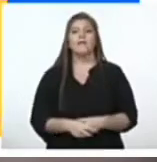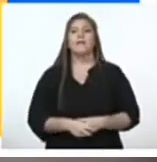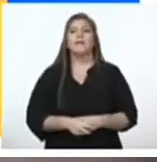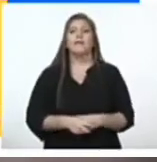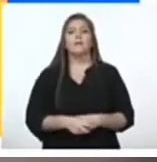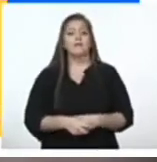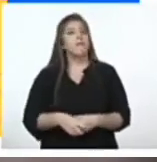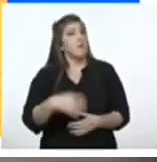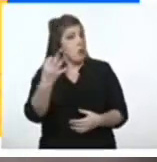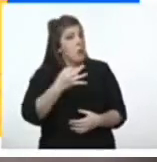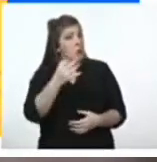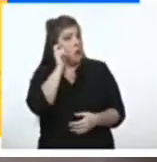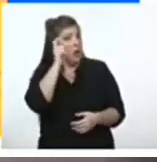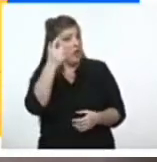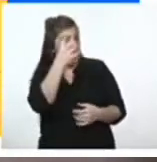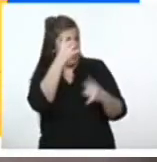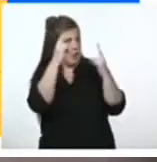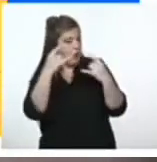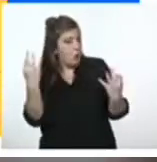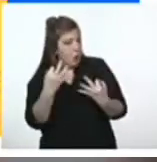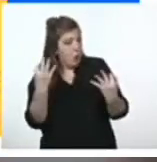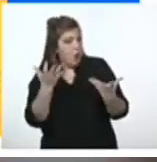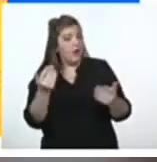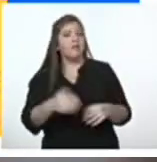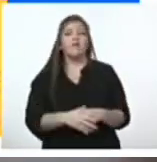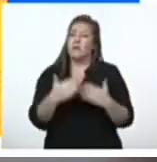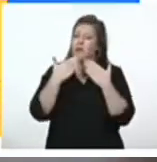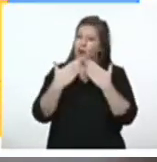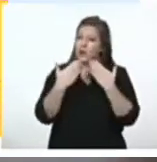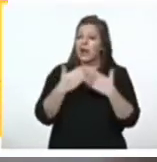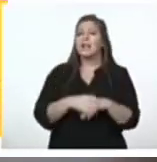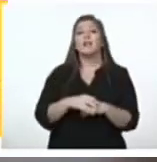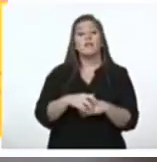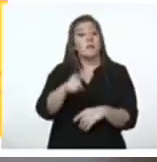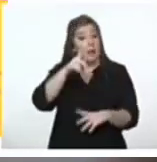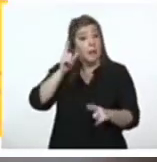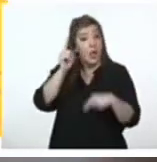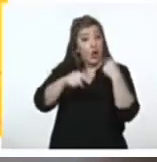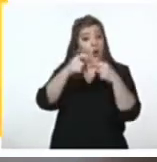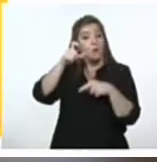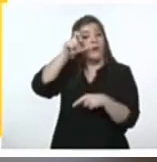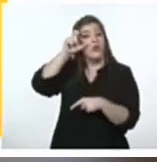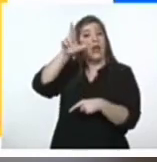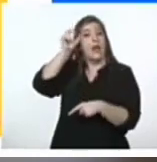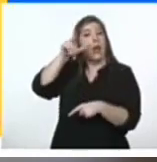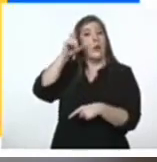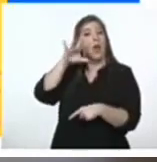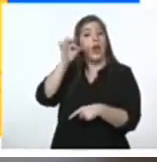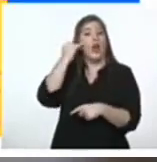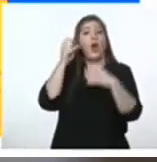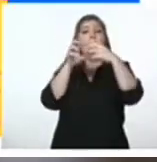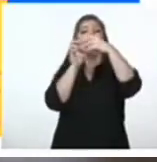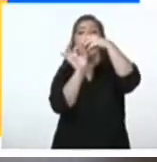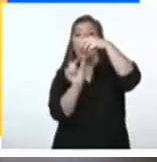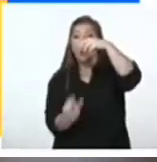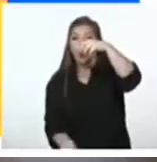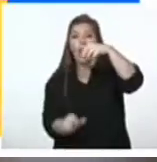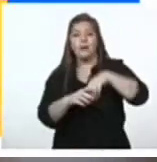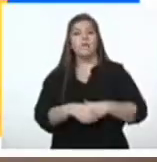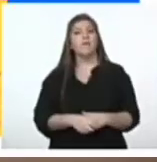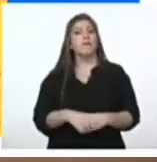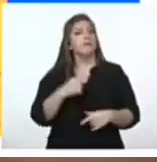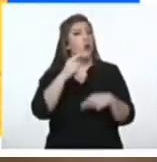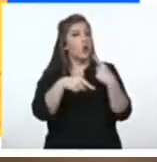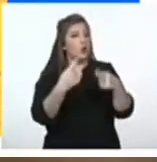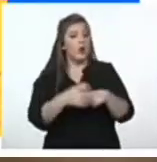Muy buena la idea del circo, Adela, muy buena. Muchas gracias. ¿Te parece que sigamos con el cerebelo y con la médula espinal? Sigamos. Por